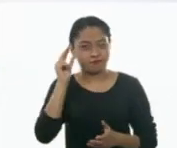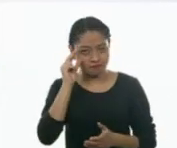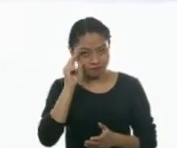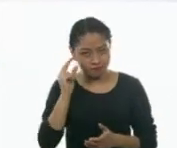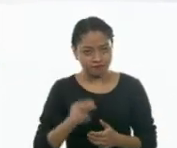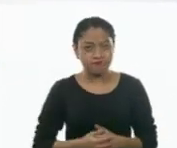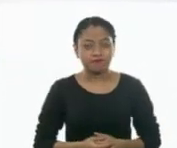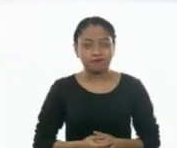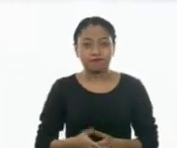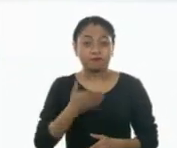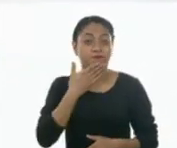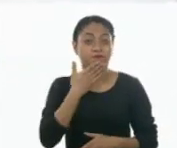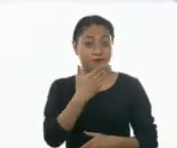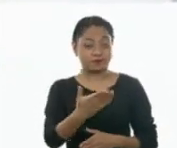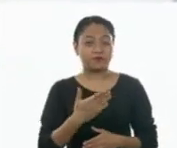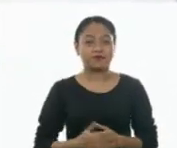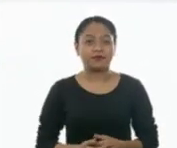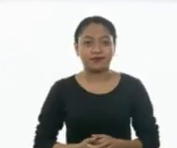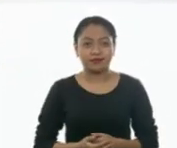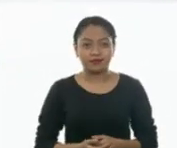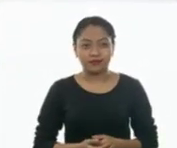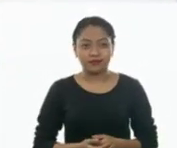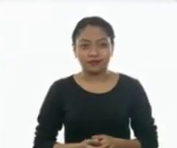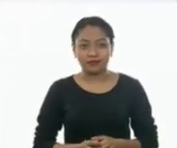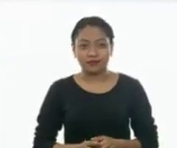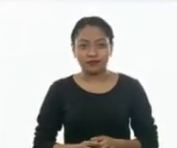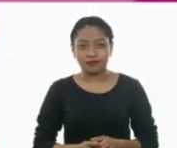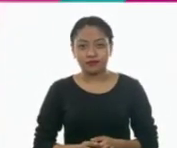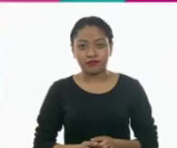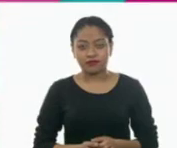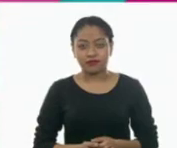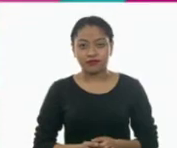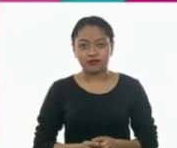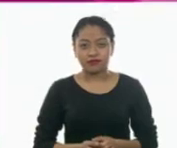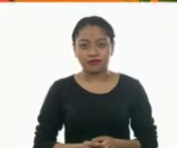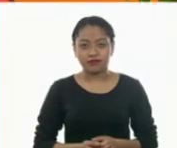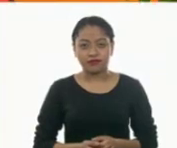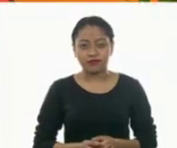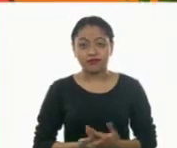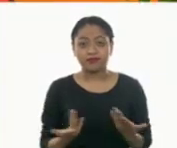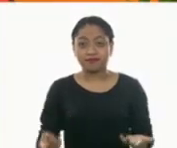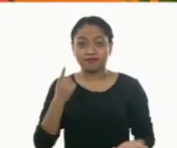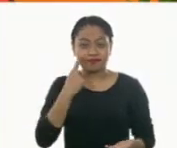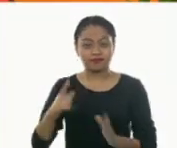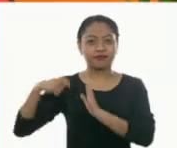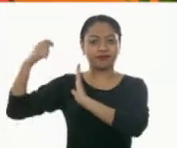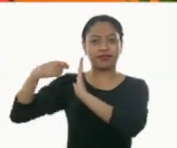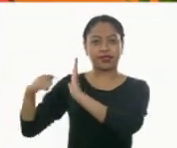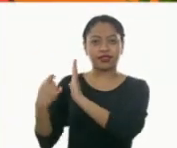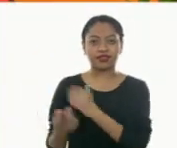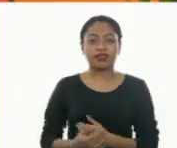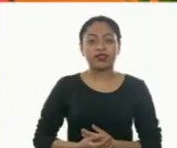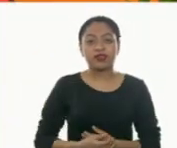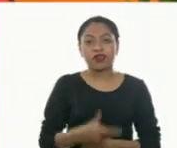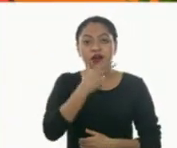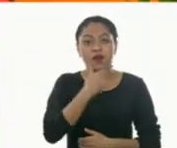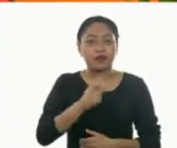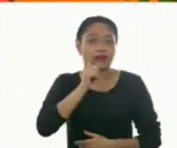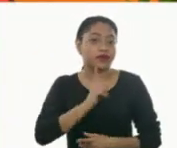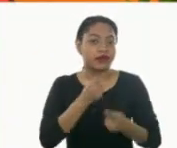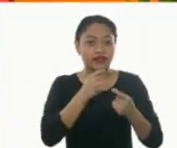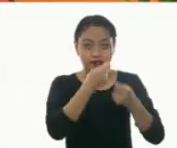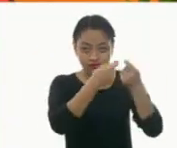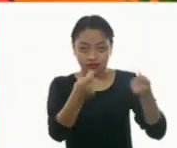bien. Esto es todo. Como podemos ver, para cada alumna y alumno